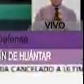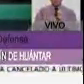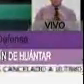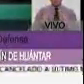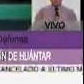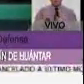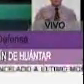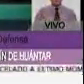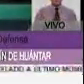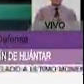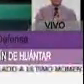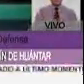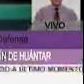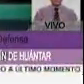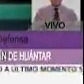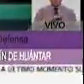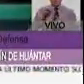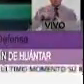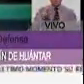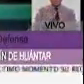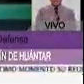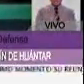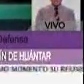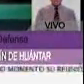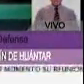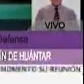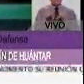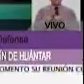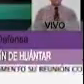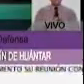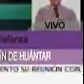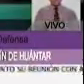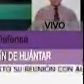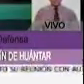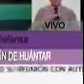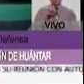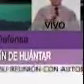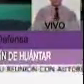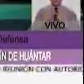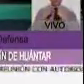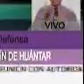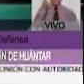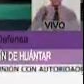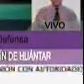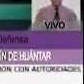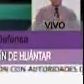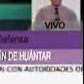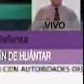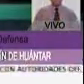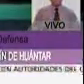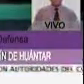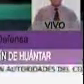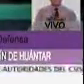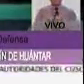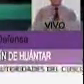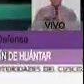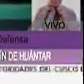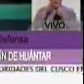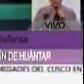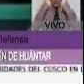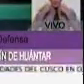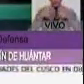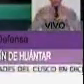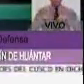su hermano Antauro, el presidente de la República ha actuado como un auténtico jefe de Estado, respetando